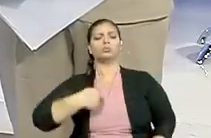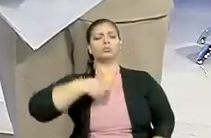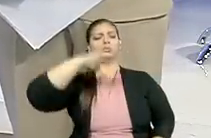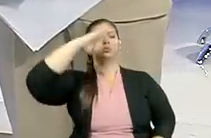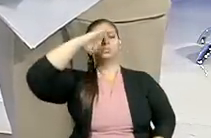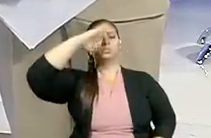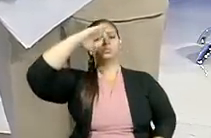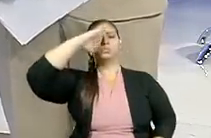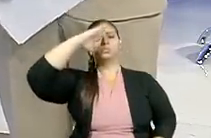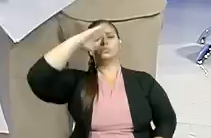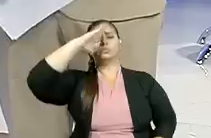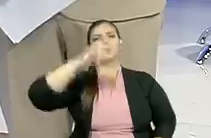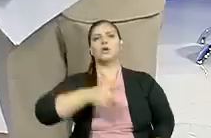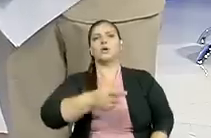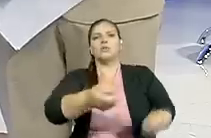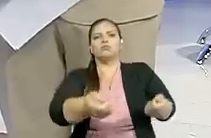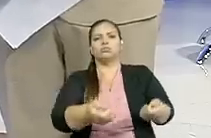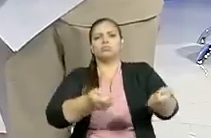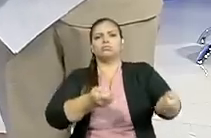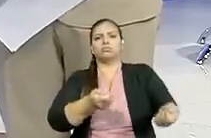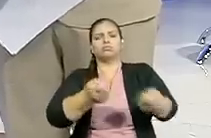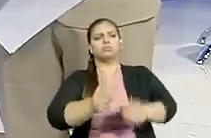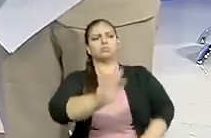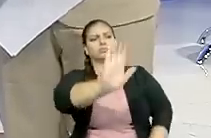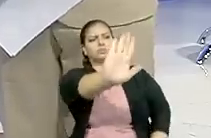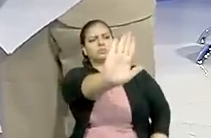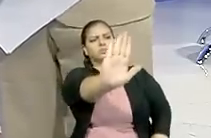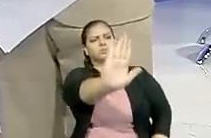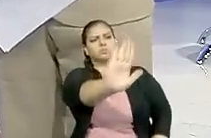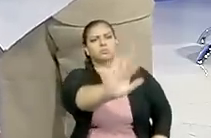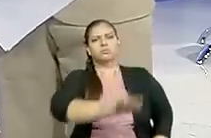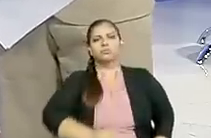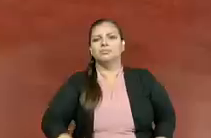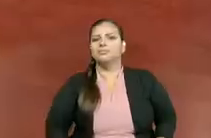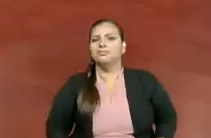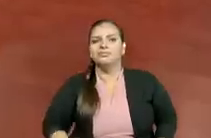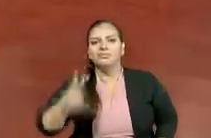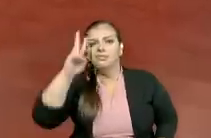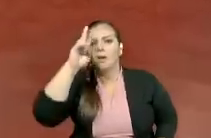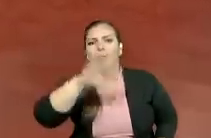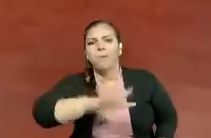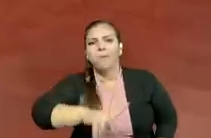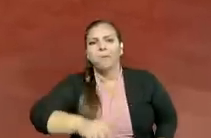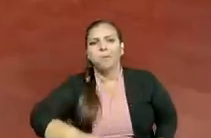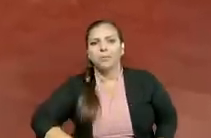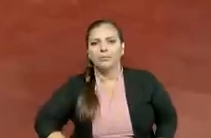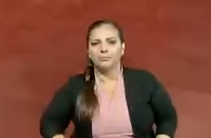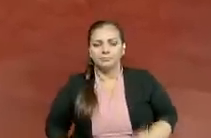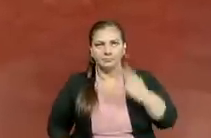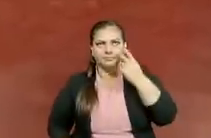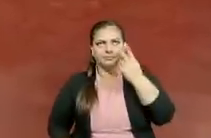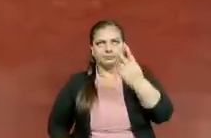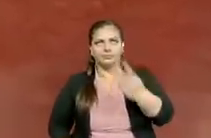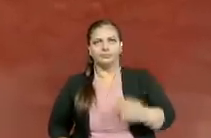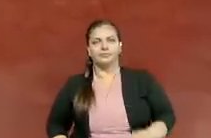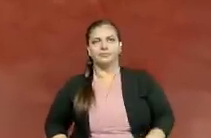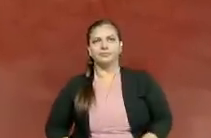de objetos pesados aquí en la ciudad de Guayaquil. Enseguida tenemos un amplio informe al respecto. Veamos.